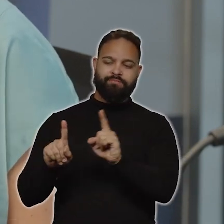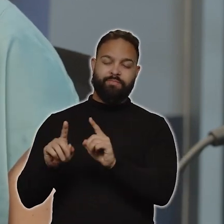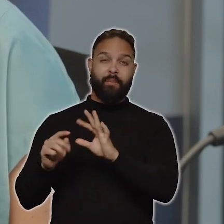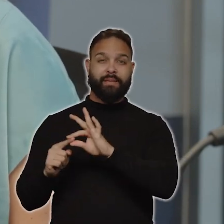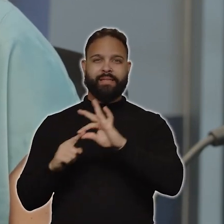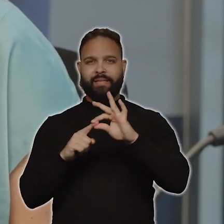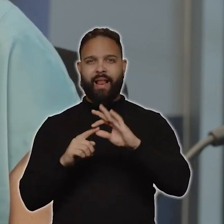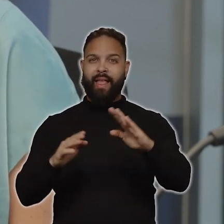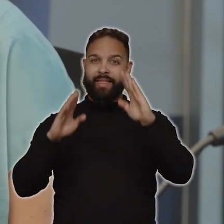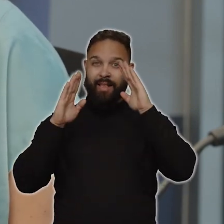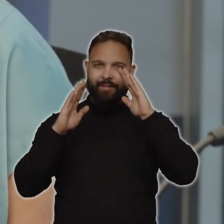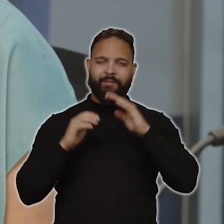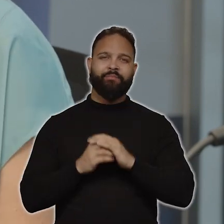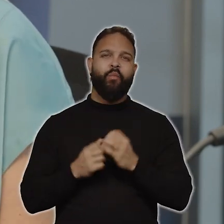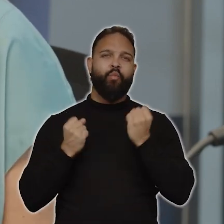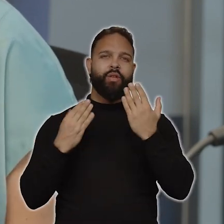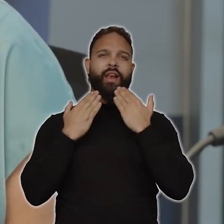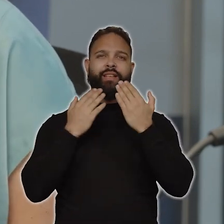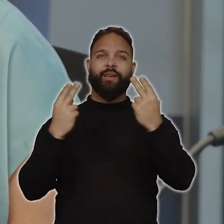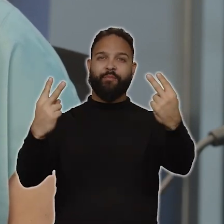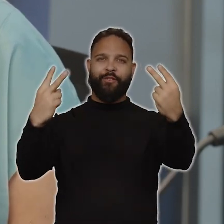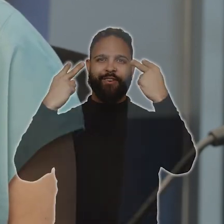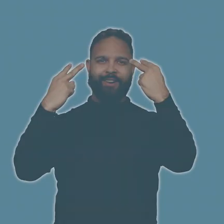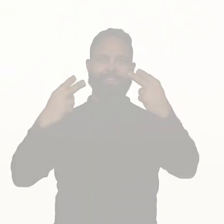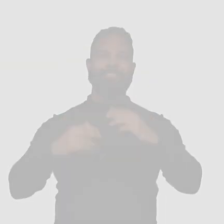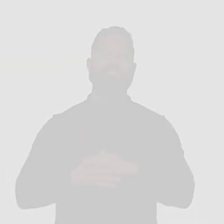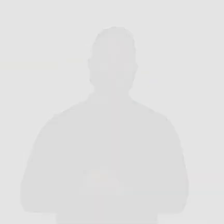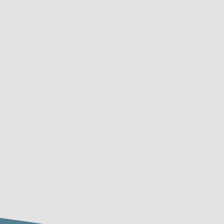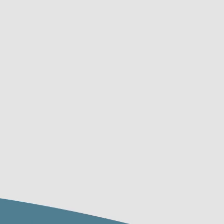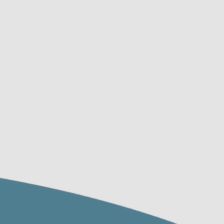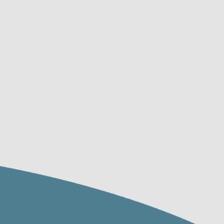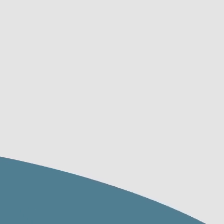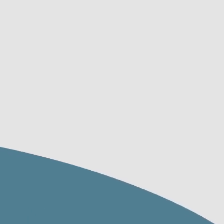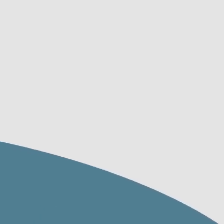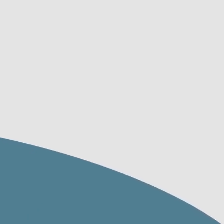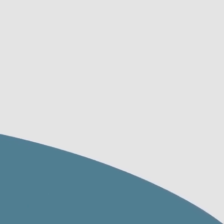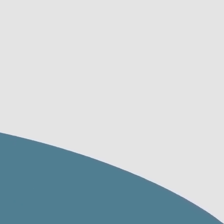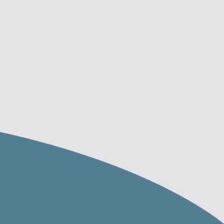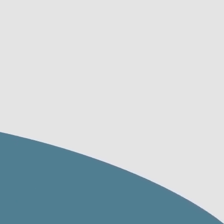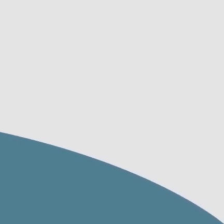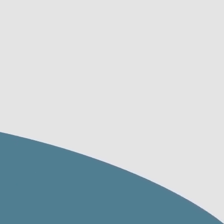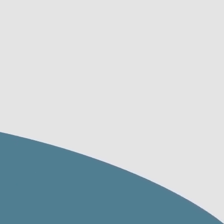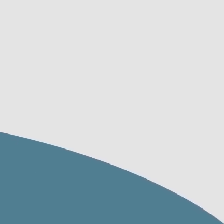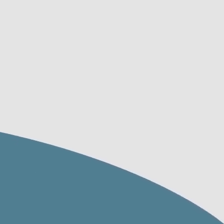así que atento o atenta. Muchas gracias por vernos.